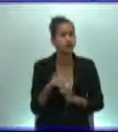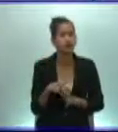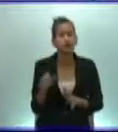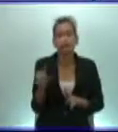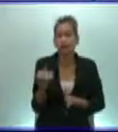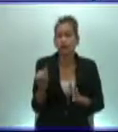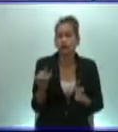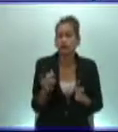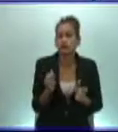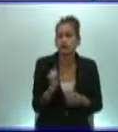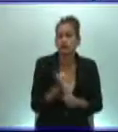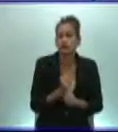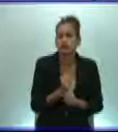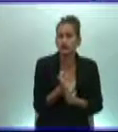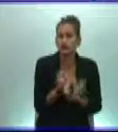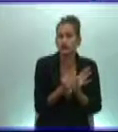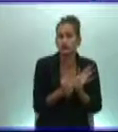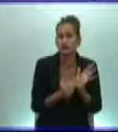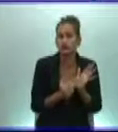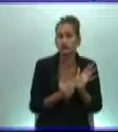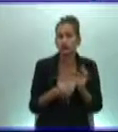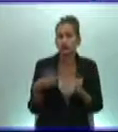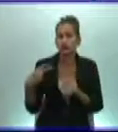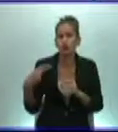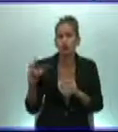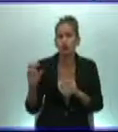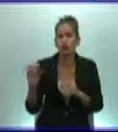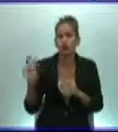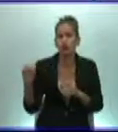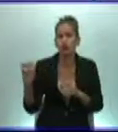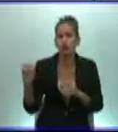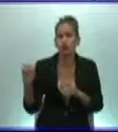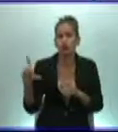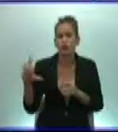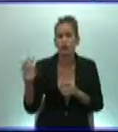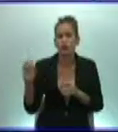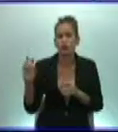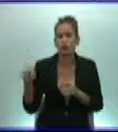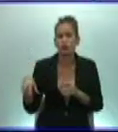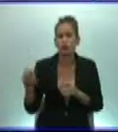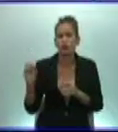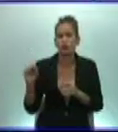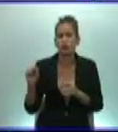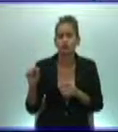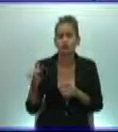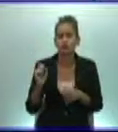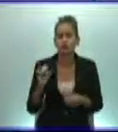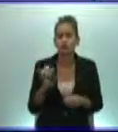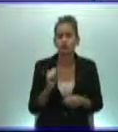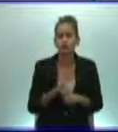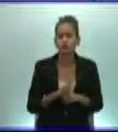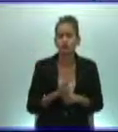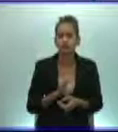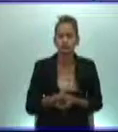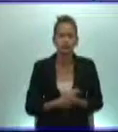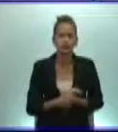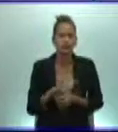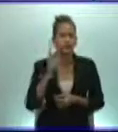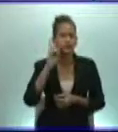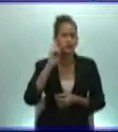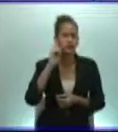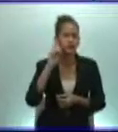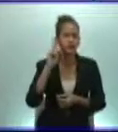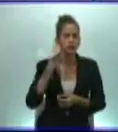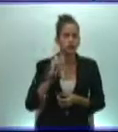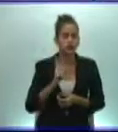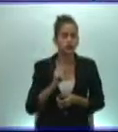con elementos homólogos. Entonces, vamos a comenzar a trabajar. Recuerda que no debes